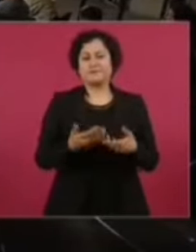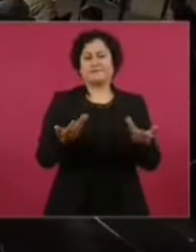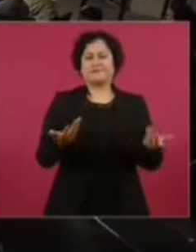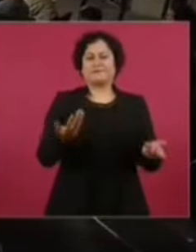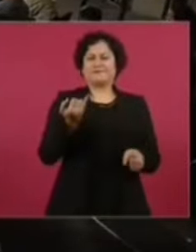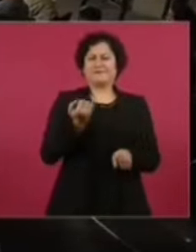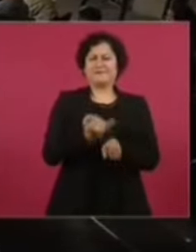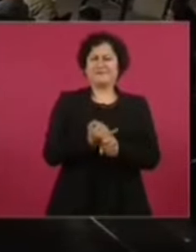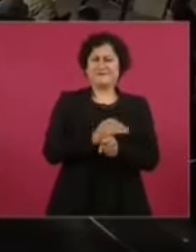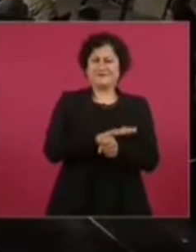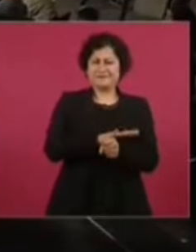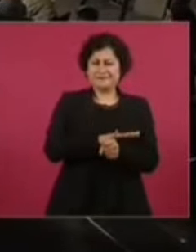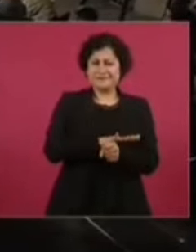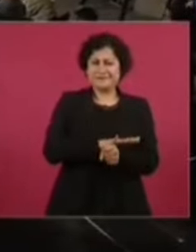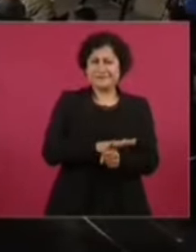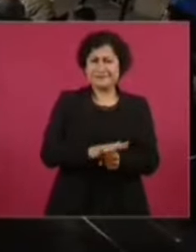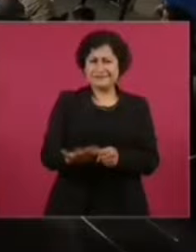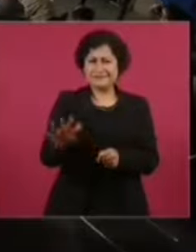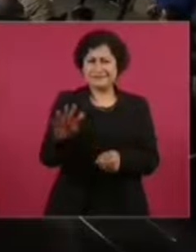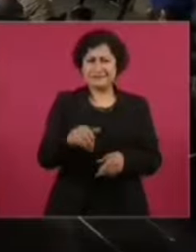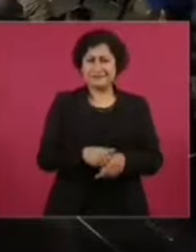Imposible.